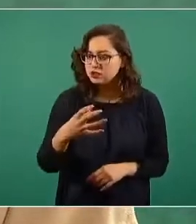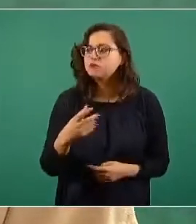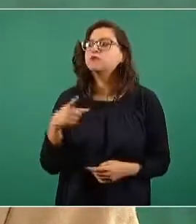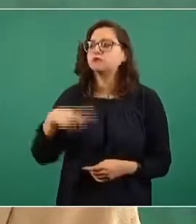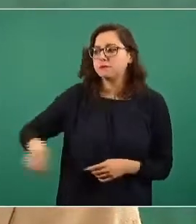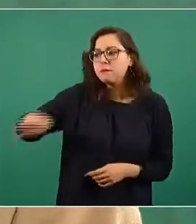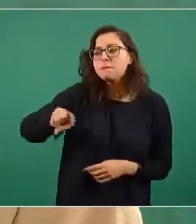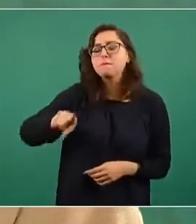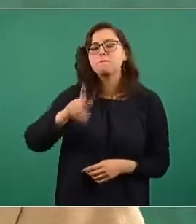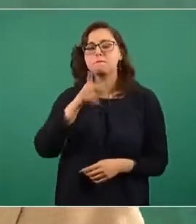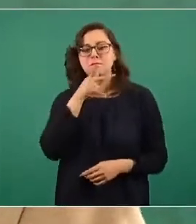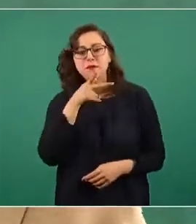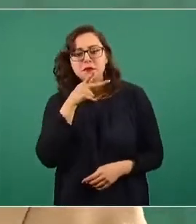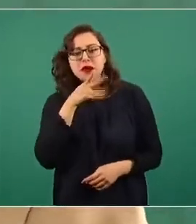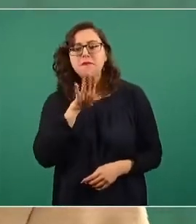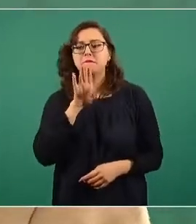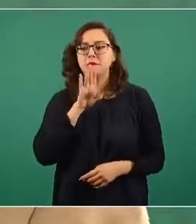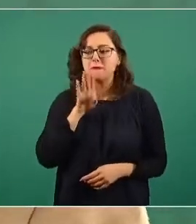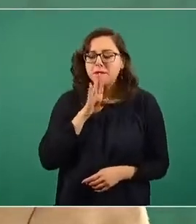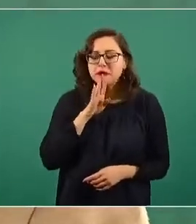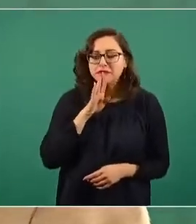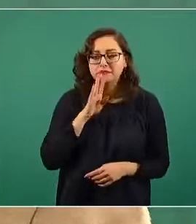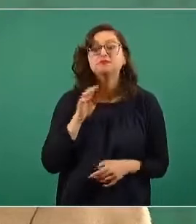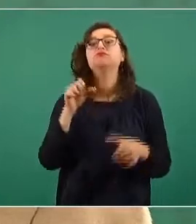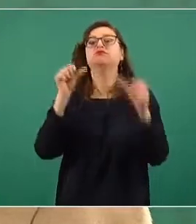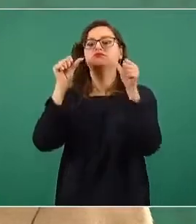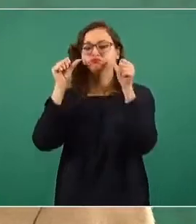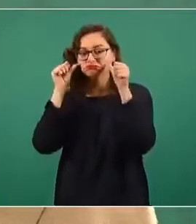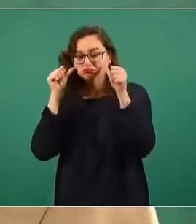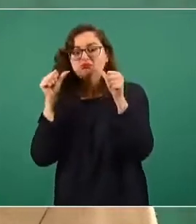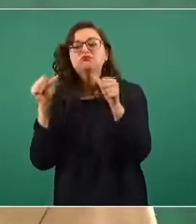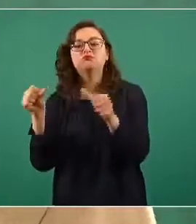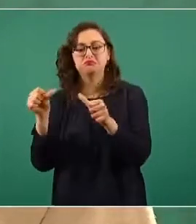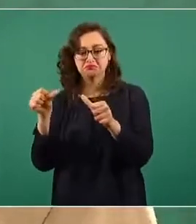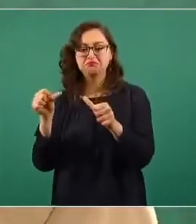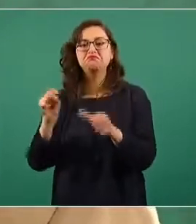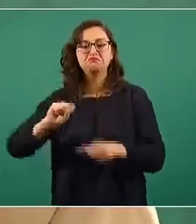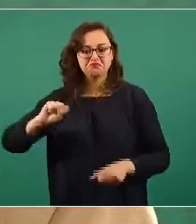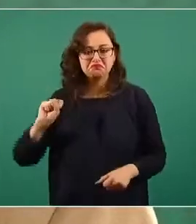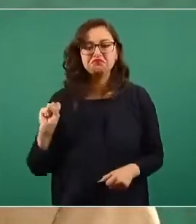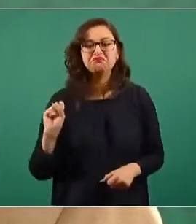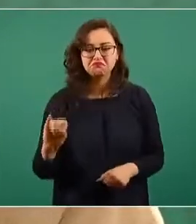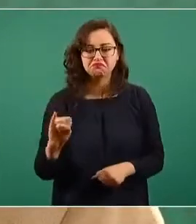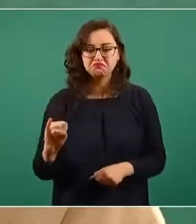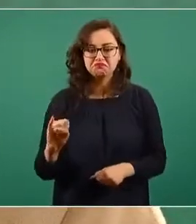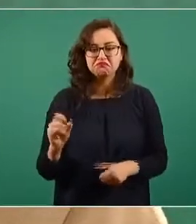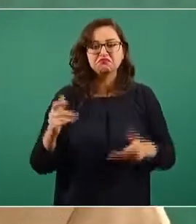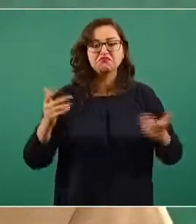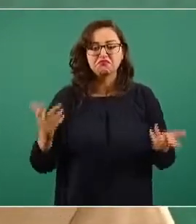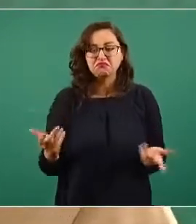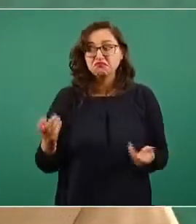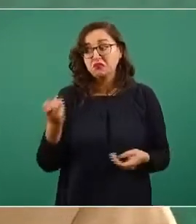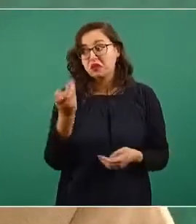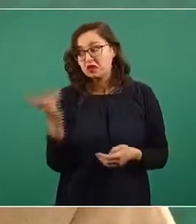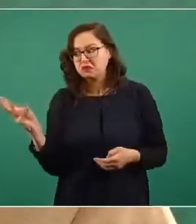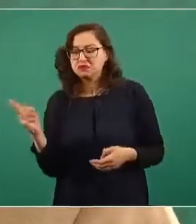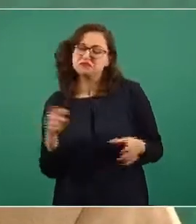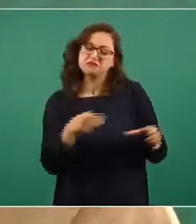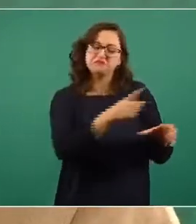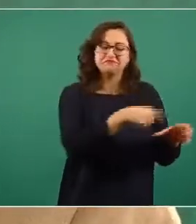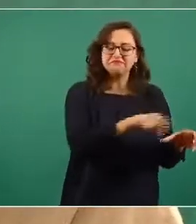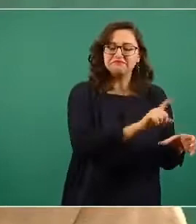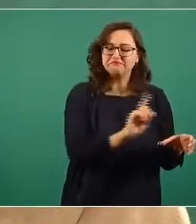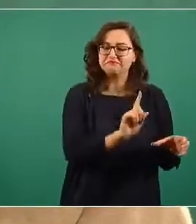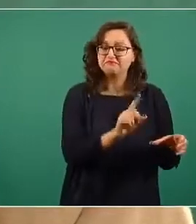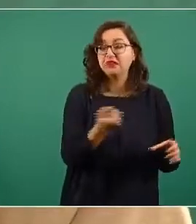a los padres del ABC, y yo creo que muchos de ellos, no estos, pero muchos de ellos te